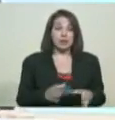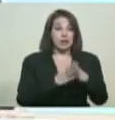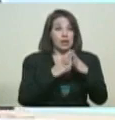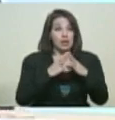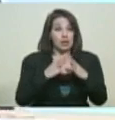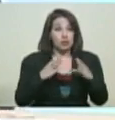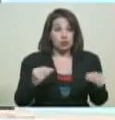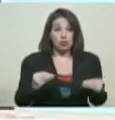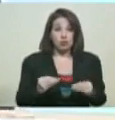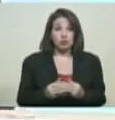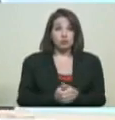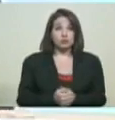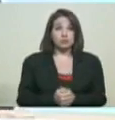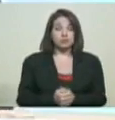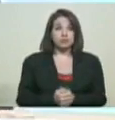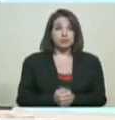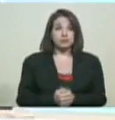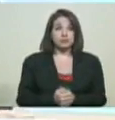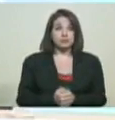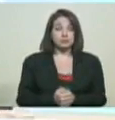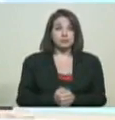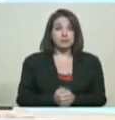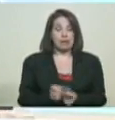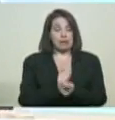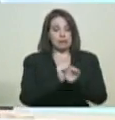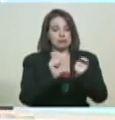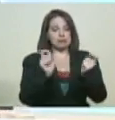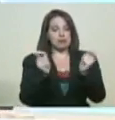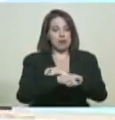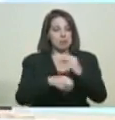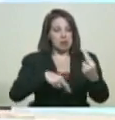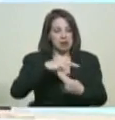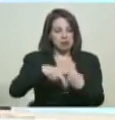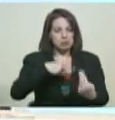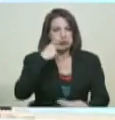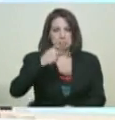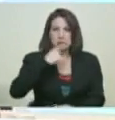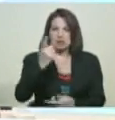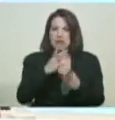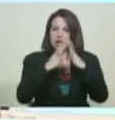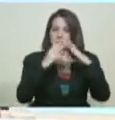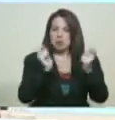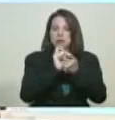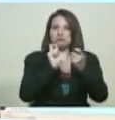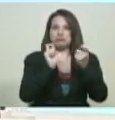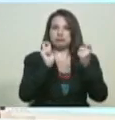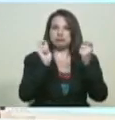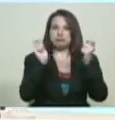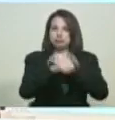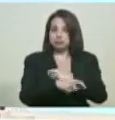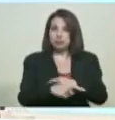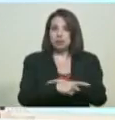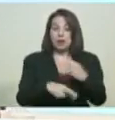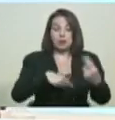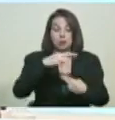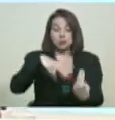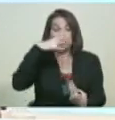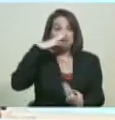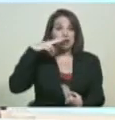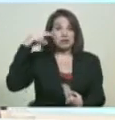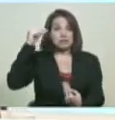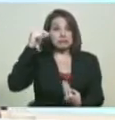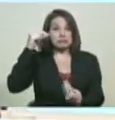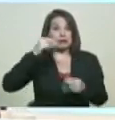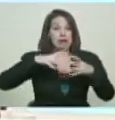sido reversibles todas la revolución francesa la gran revolución